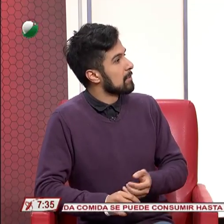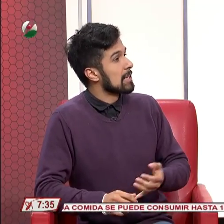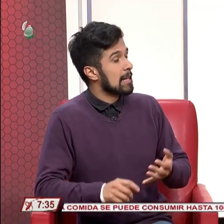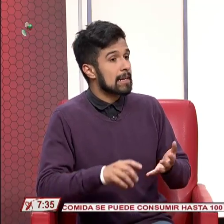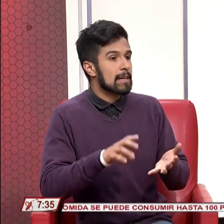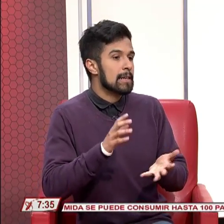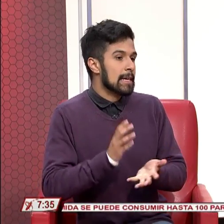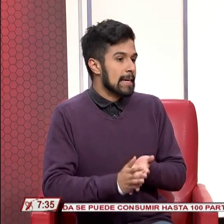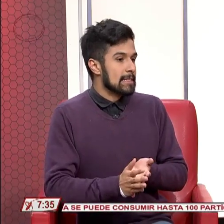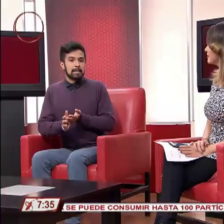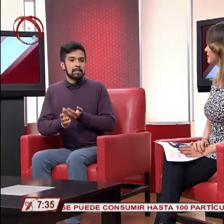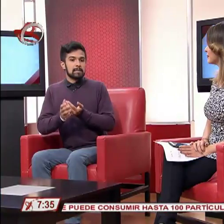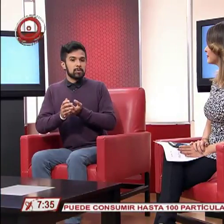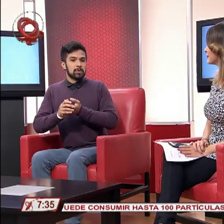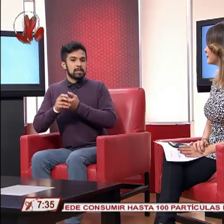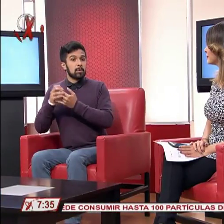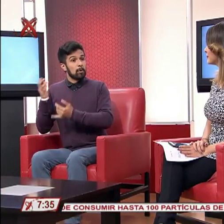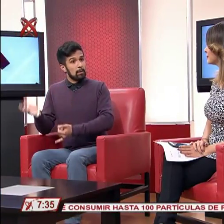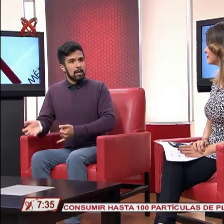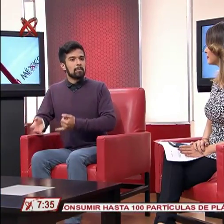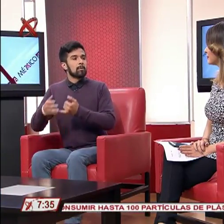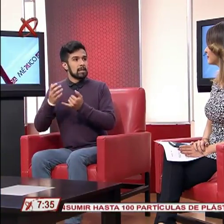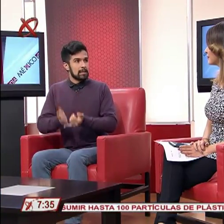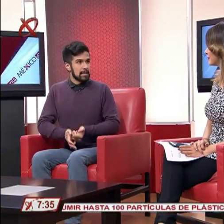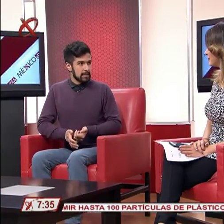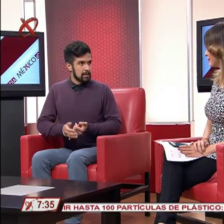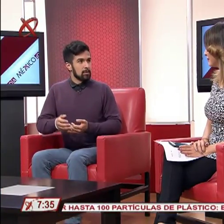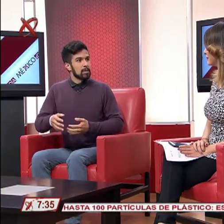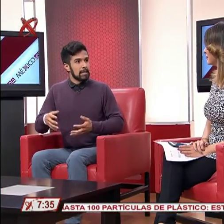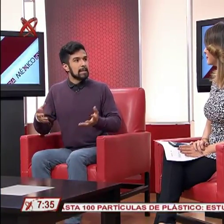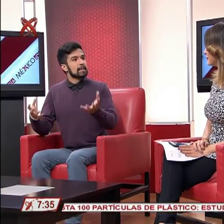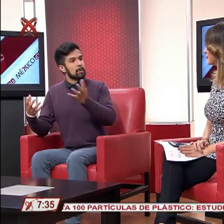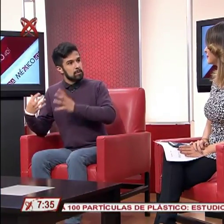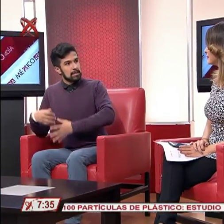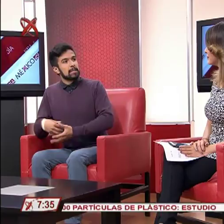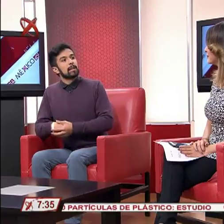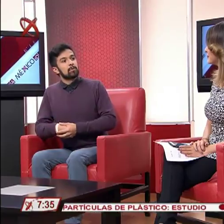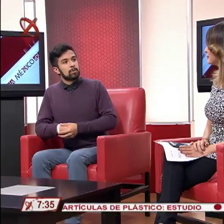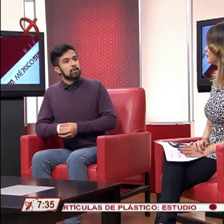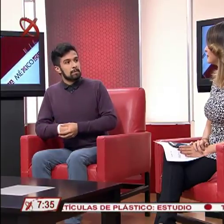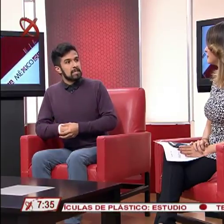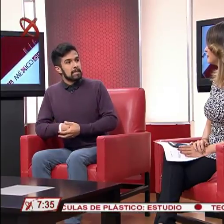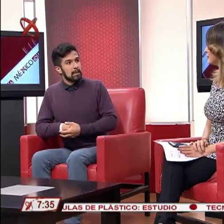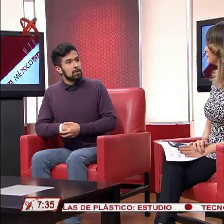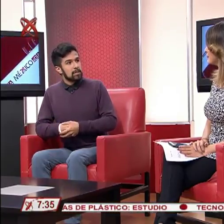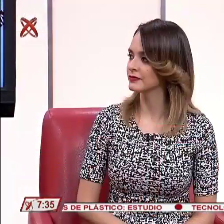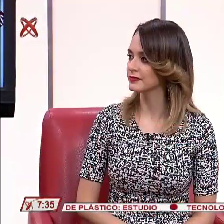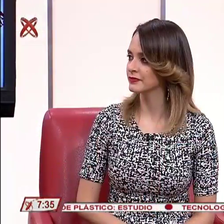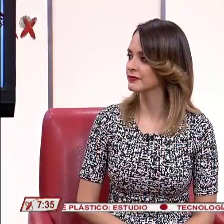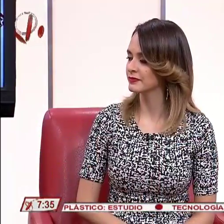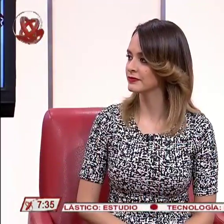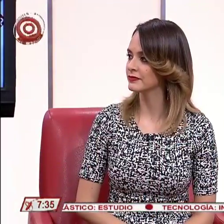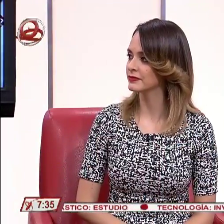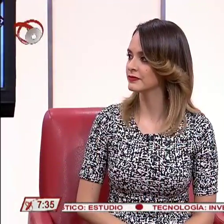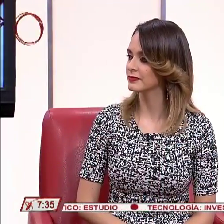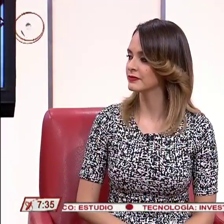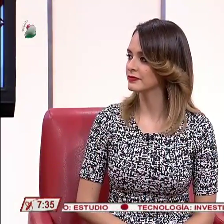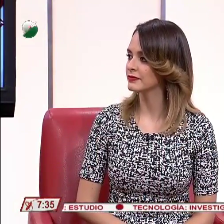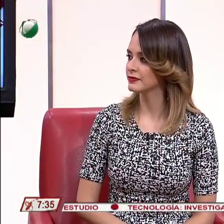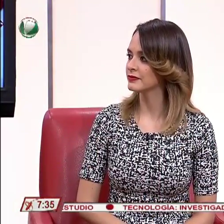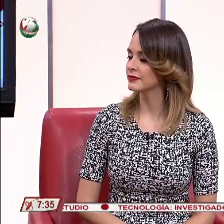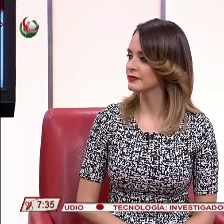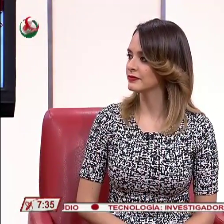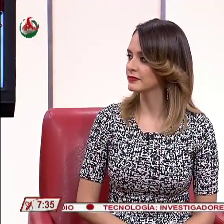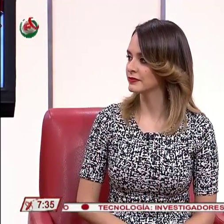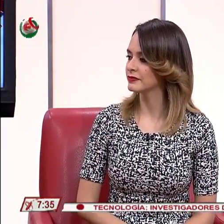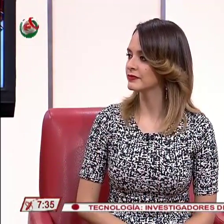Agencia Espacial Mexicana, están instituciones como la UNAM, la Unidad de Alta Tecnología, que vamos a tener algunos investigadores como ponentes